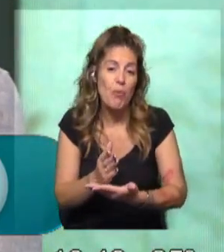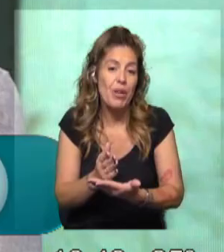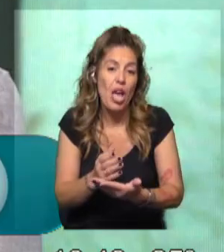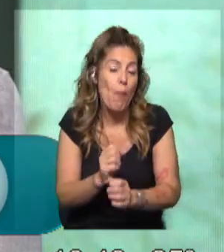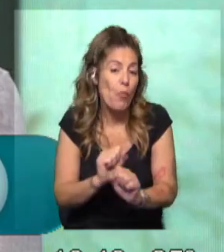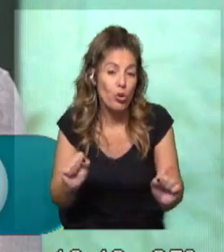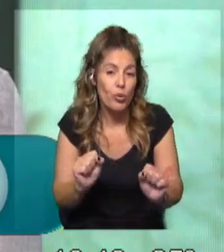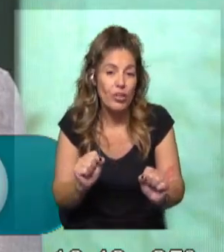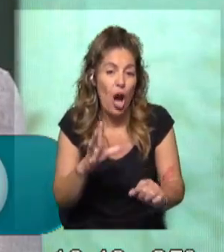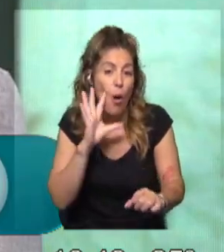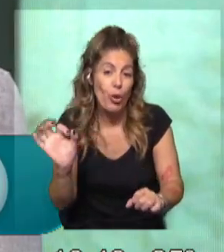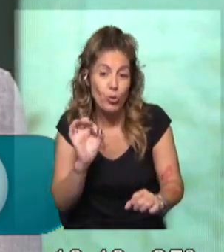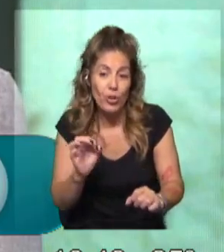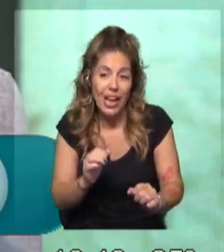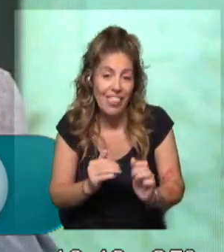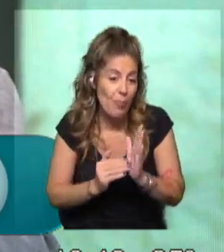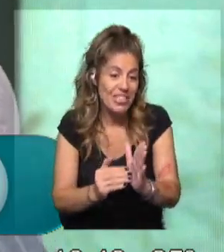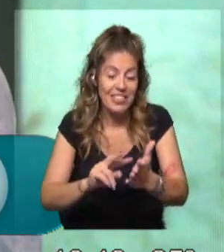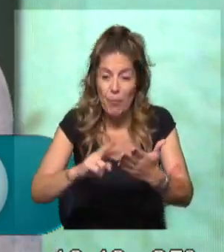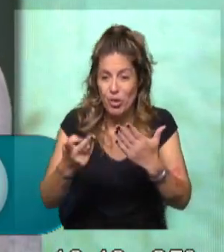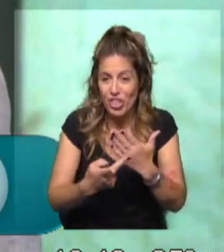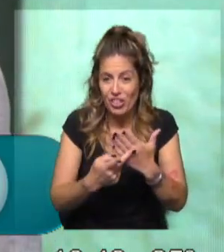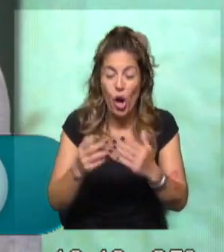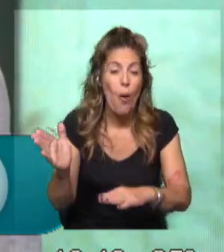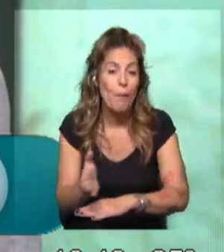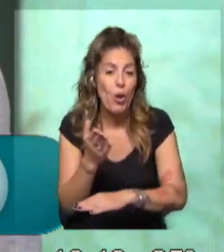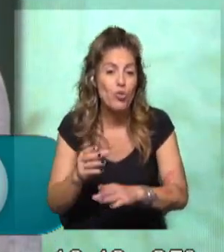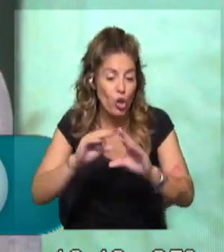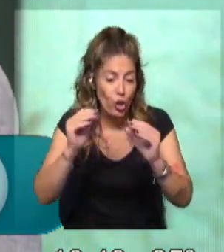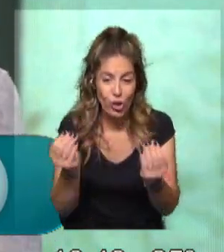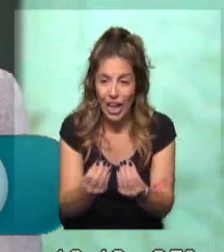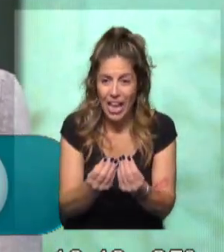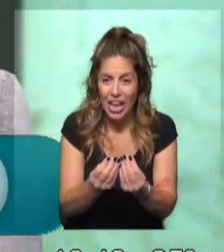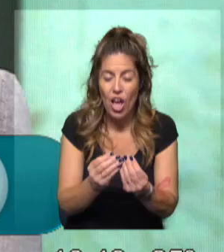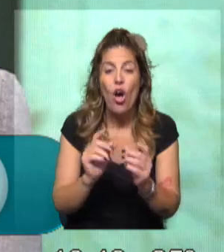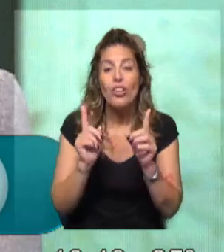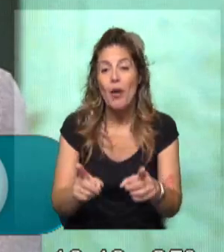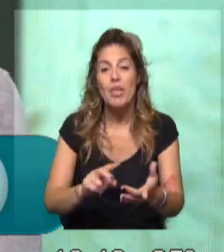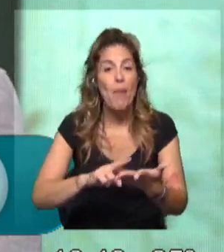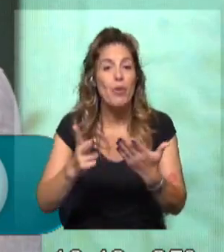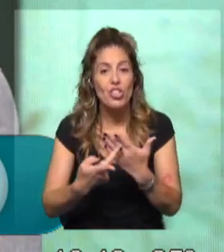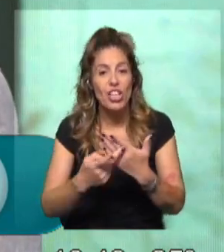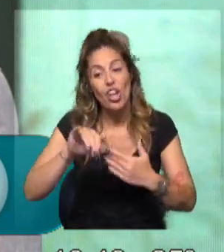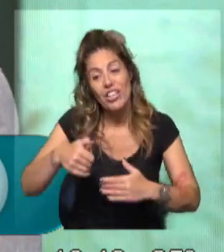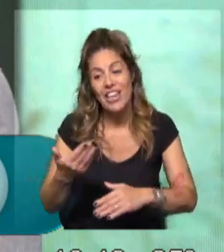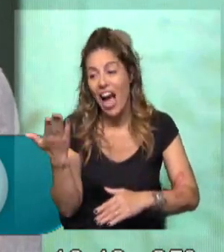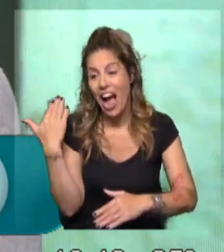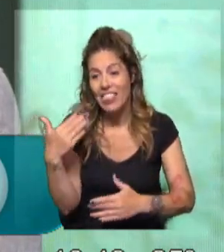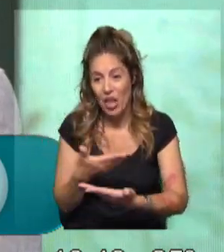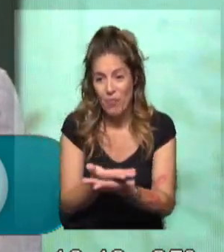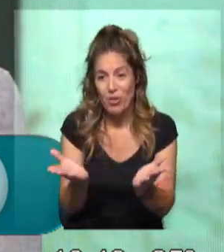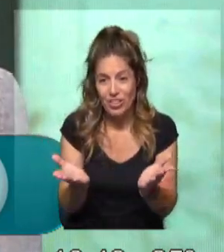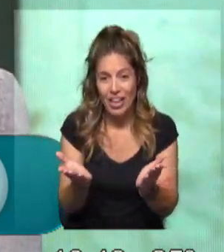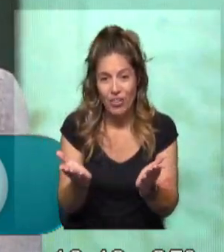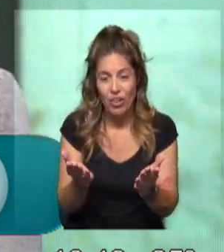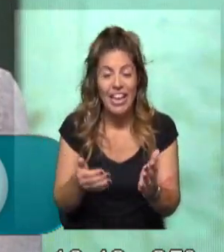proyectos de producción total, o sea, obras que se estrenan y proyectos que ya fueron estrenados y salen a